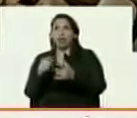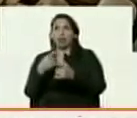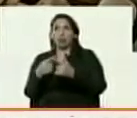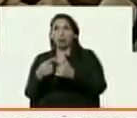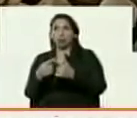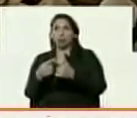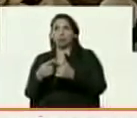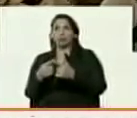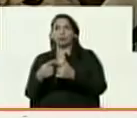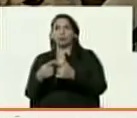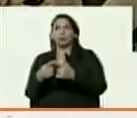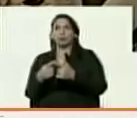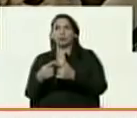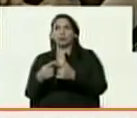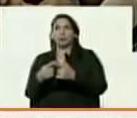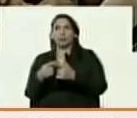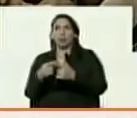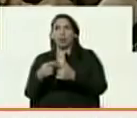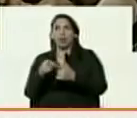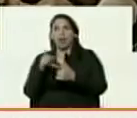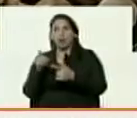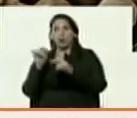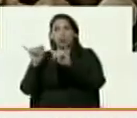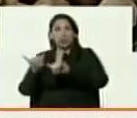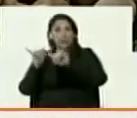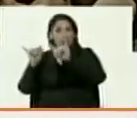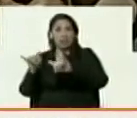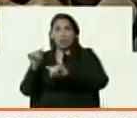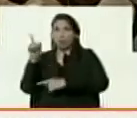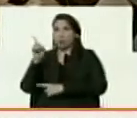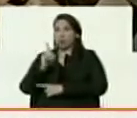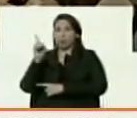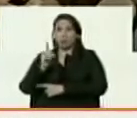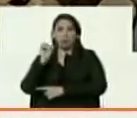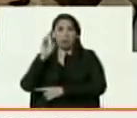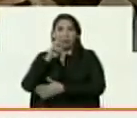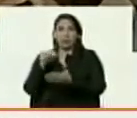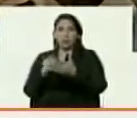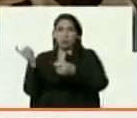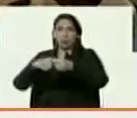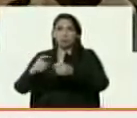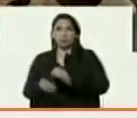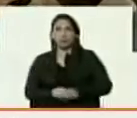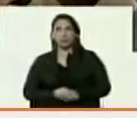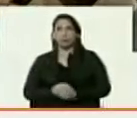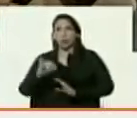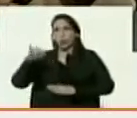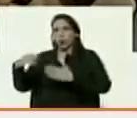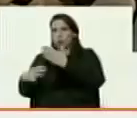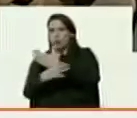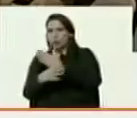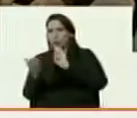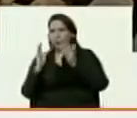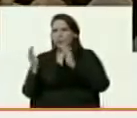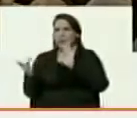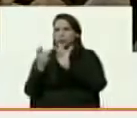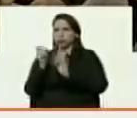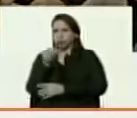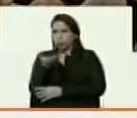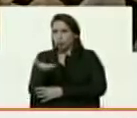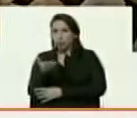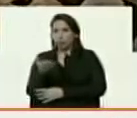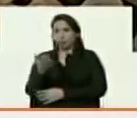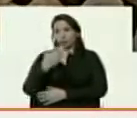que para los efectos ellos siguen siendo diputados de la Asamblea Nacional. ¿Algún representante de Juan Guaidó ha conversado con ustedes? Bueno, conmigo